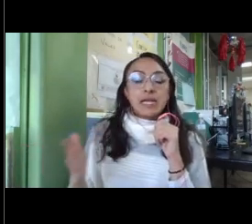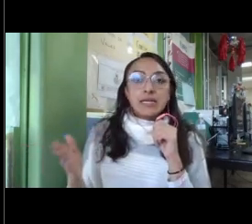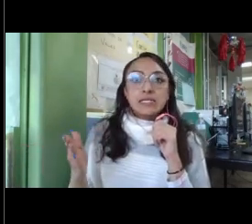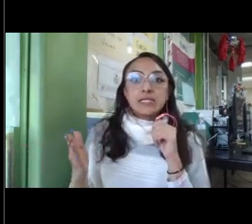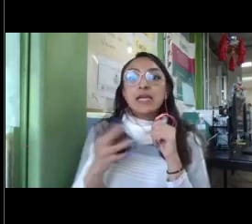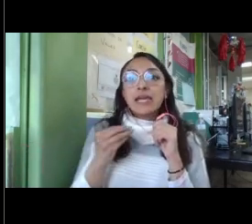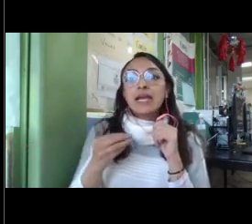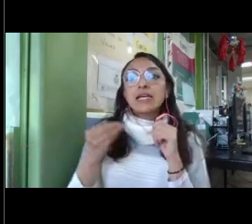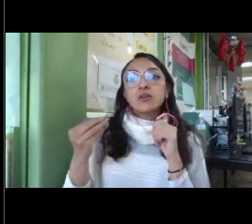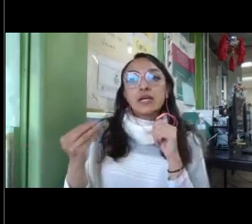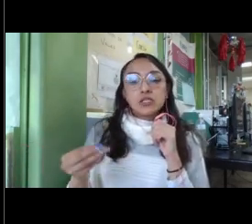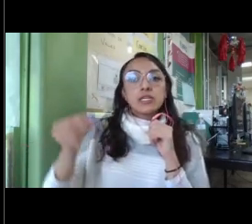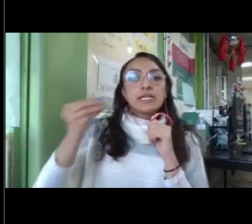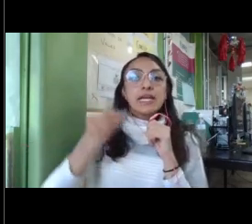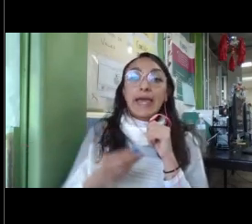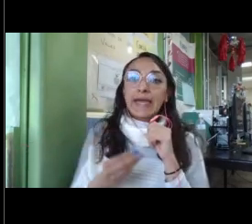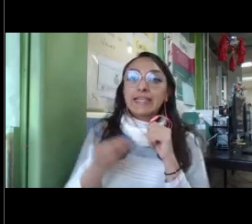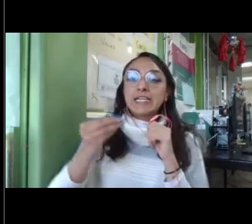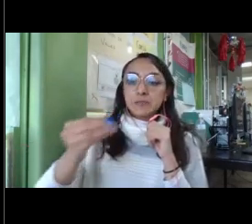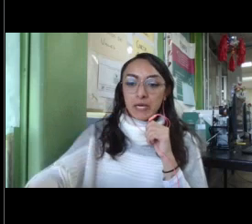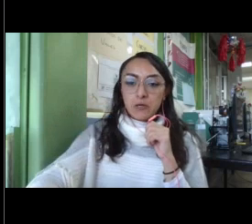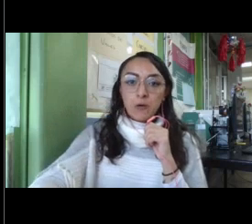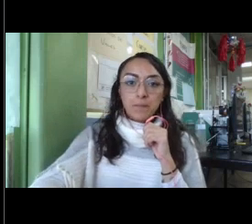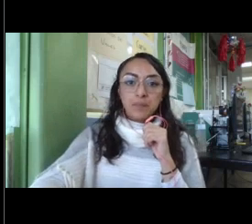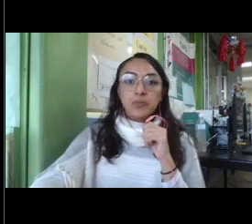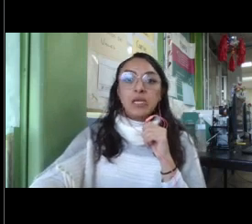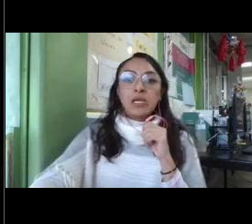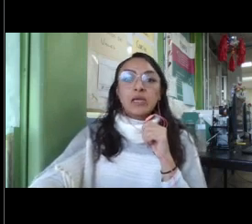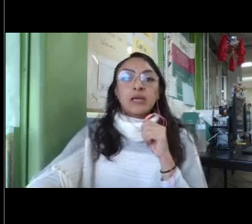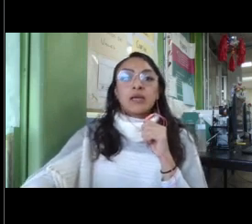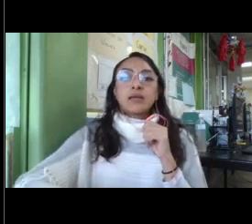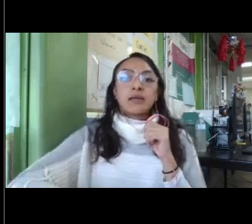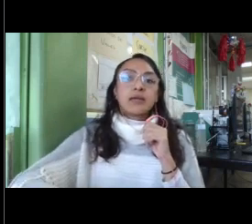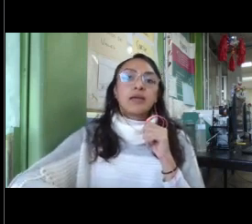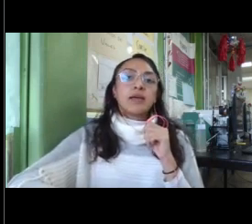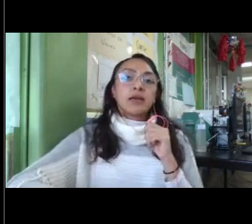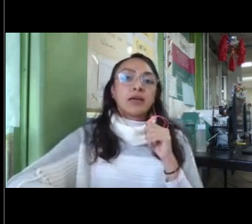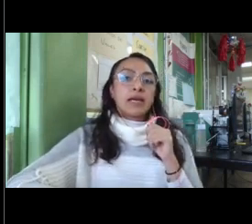la sintaxis de las oraciones en español.